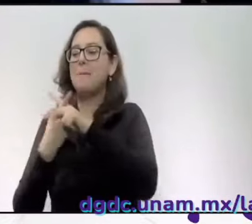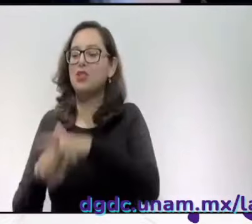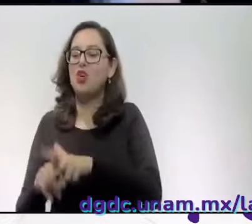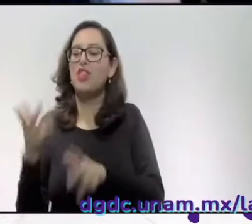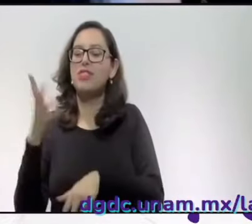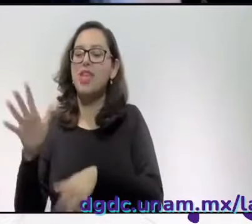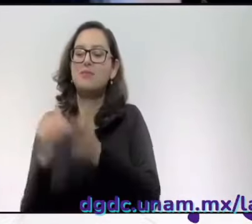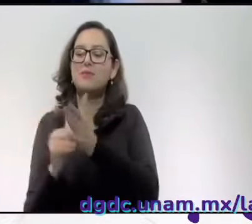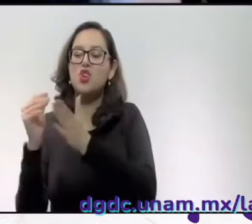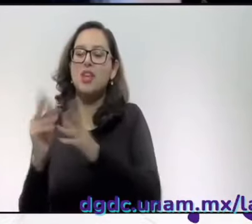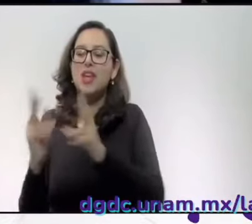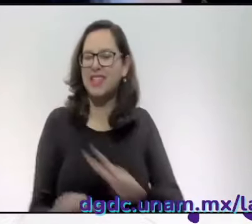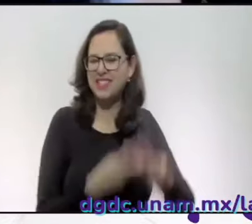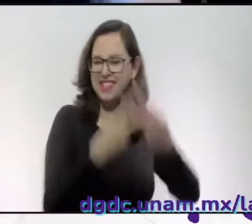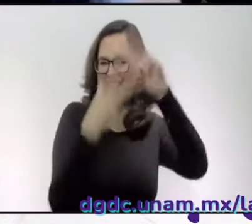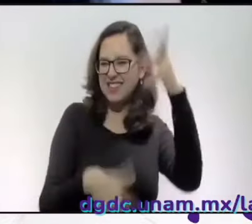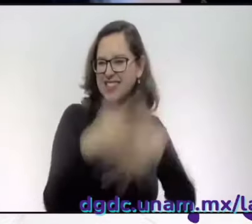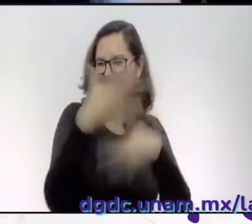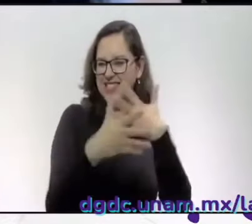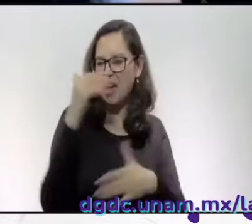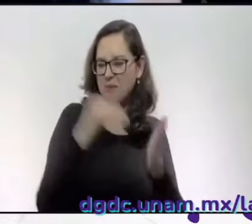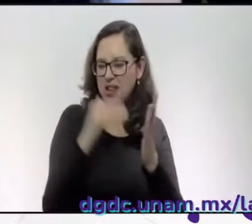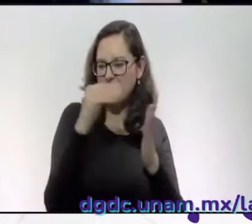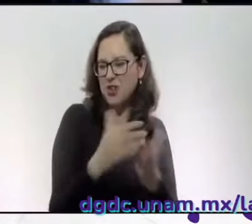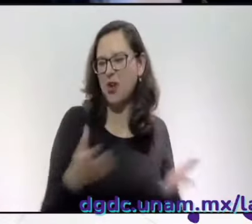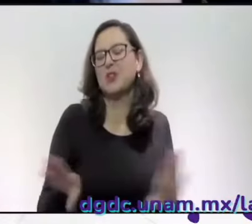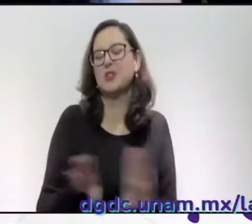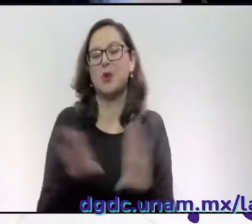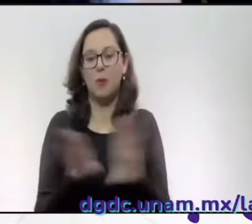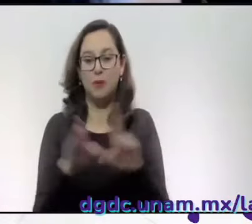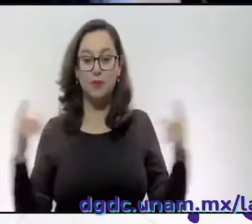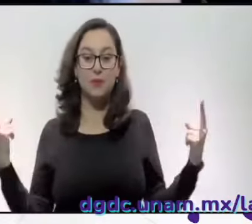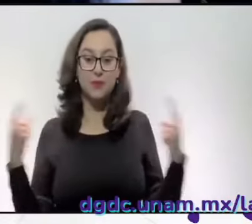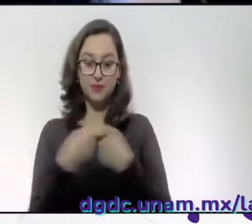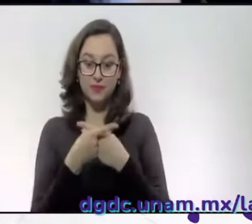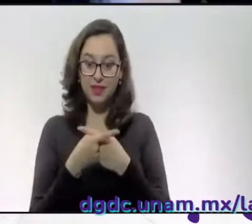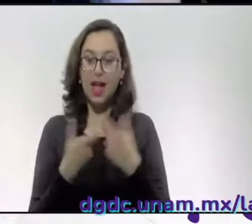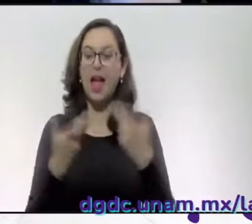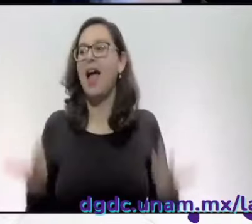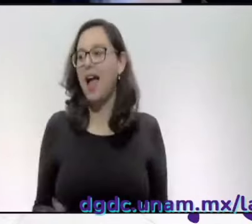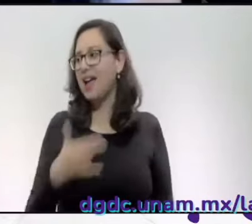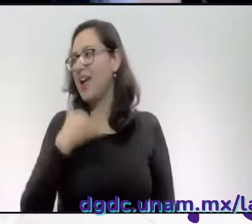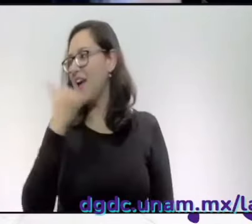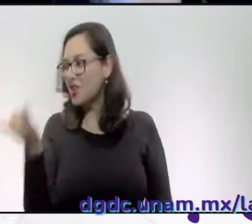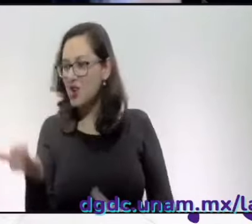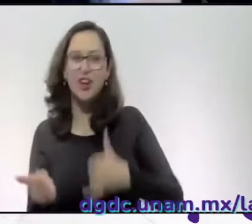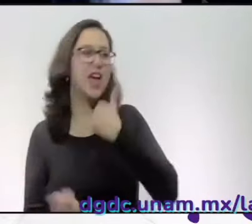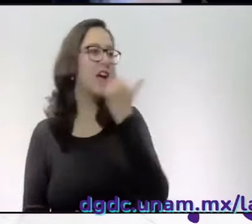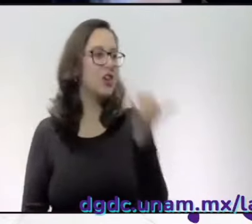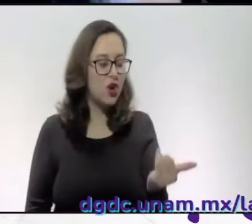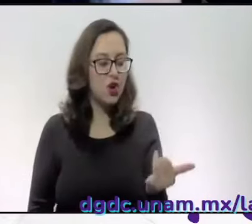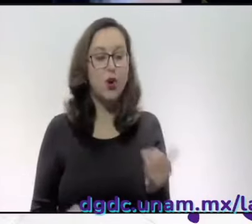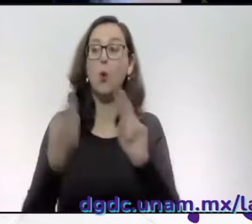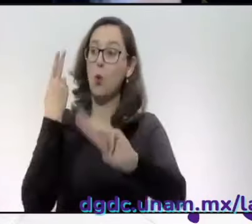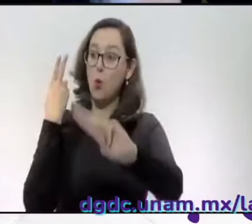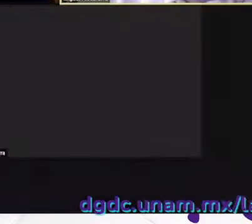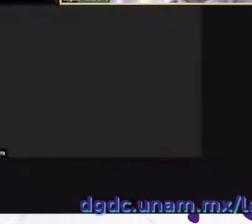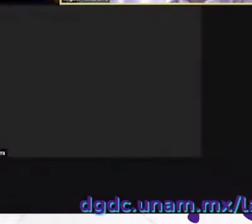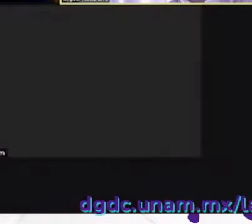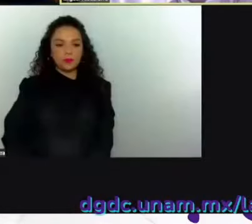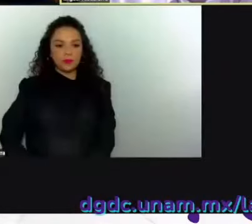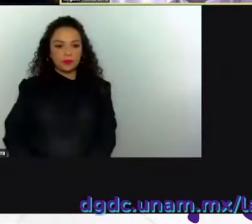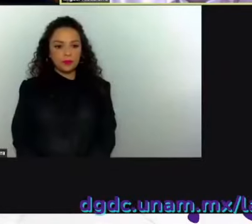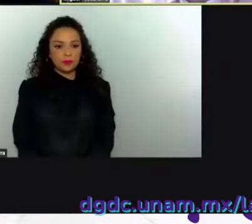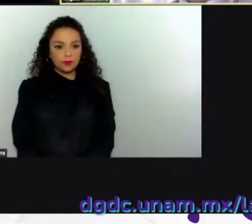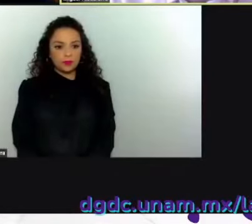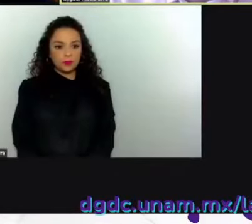millones de edad? Y lo que pasaron las últimas décadas es que nos dimos cuenta que de los dos lados había errores. el universo es más viejo, no tiene 10,000 millones de años, tiene